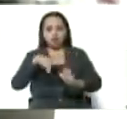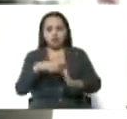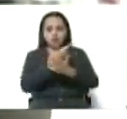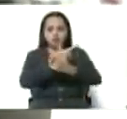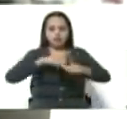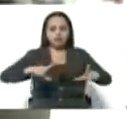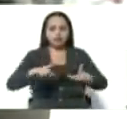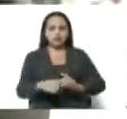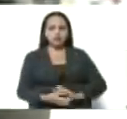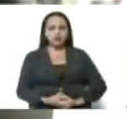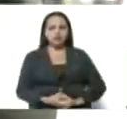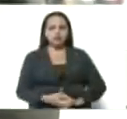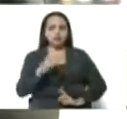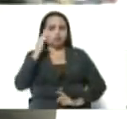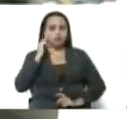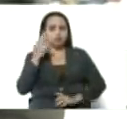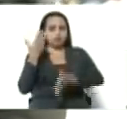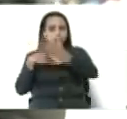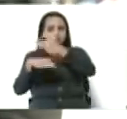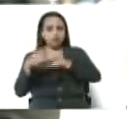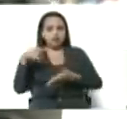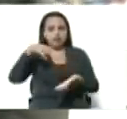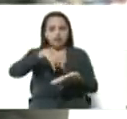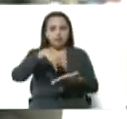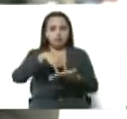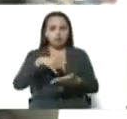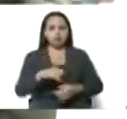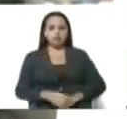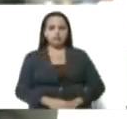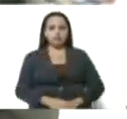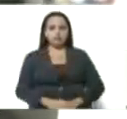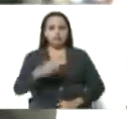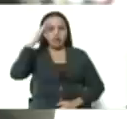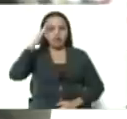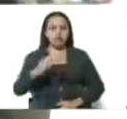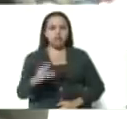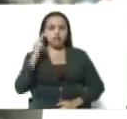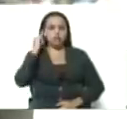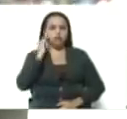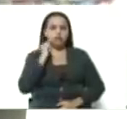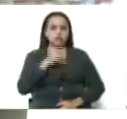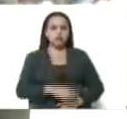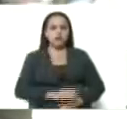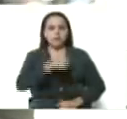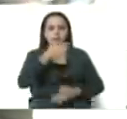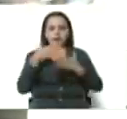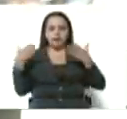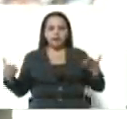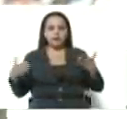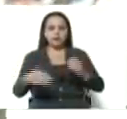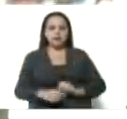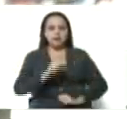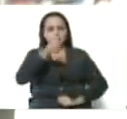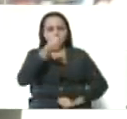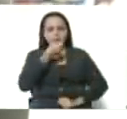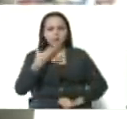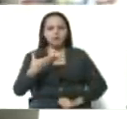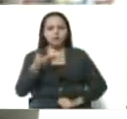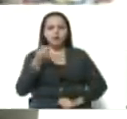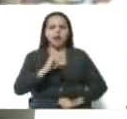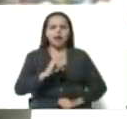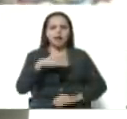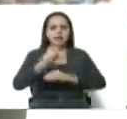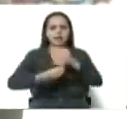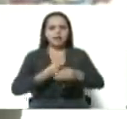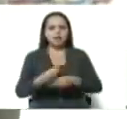en ese parte de carabobo ejército bolivariano el más grande el más hermoso que haya hecho